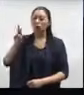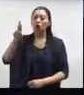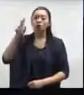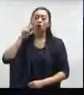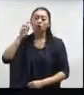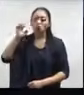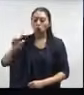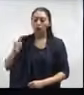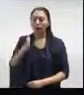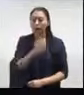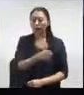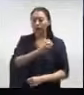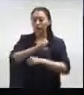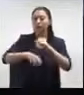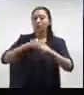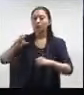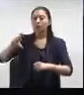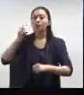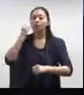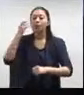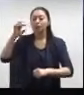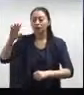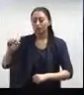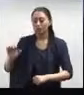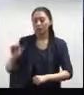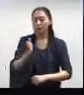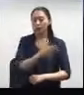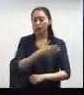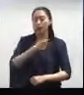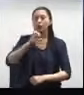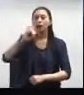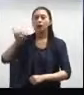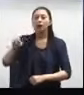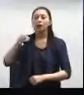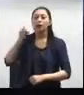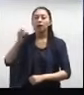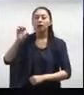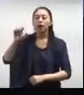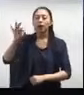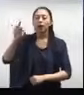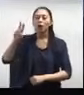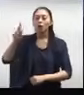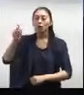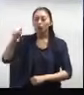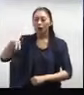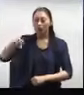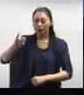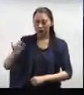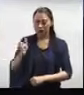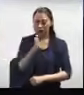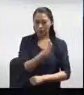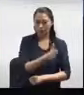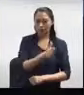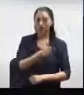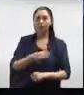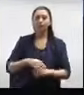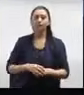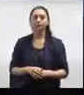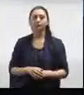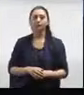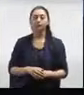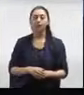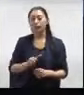Villagrán Álvarez, Felipe Alejo Lorenzana, Giovanni Omar Domínguez Orozco, Gladys Carolina Cifuentes Barragán